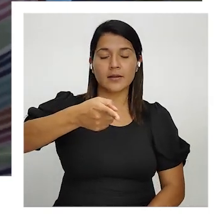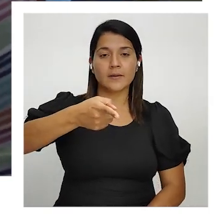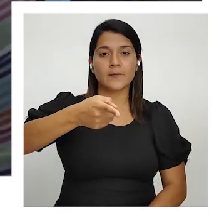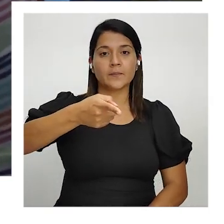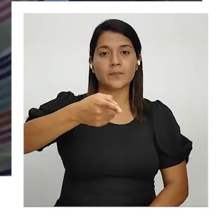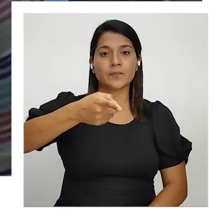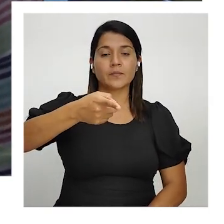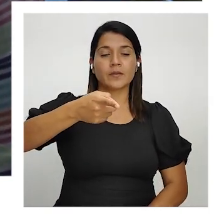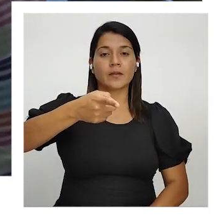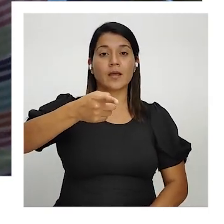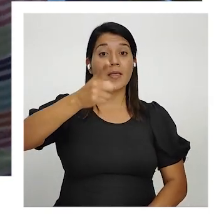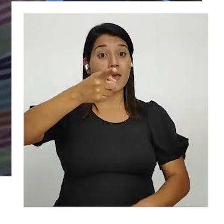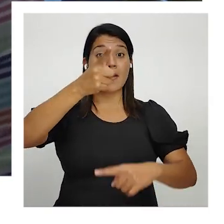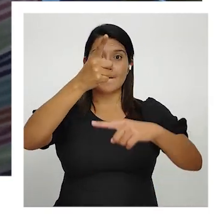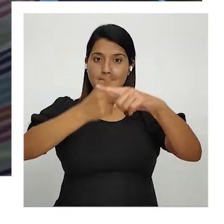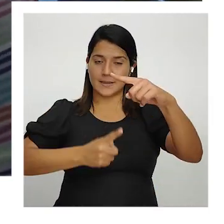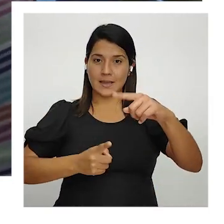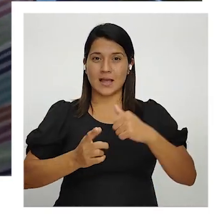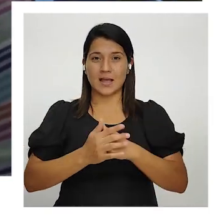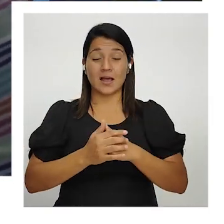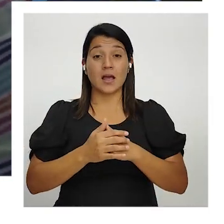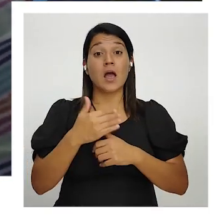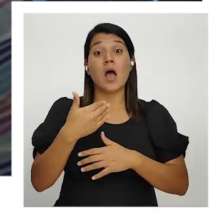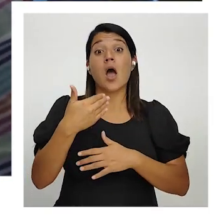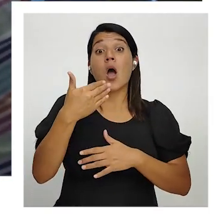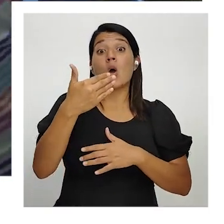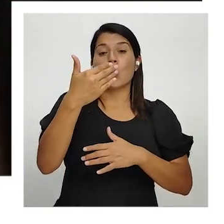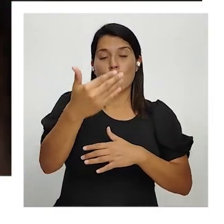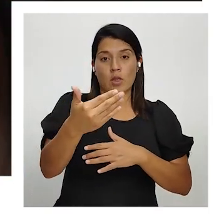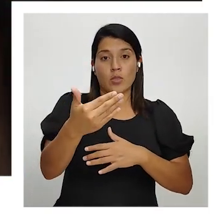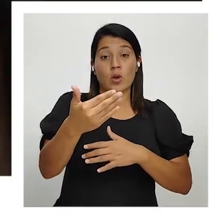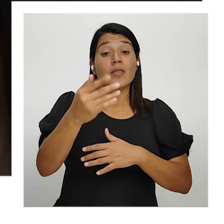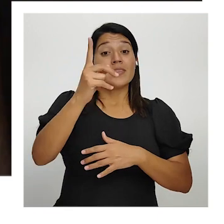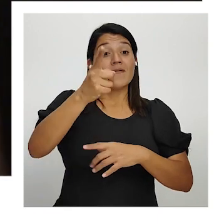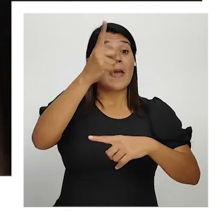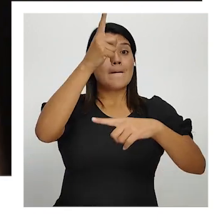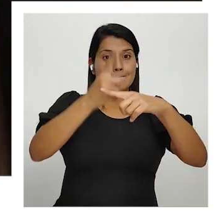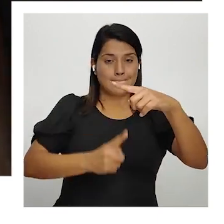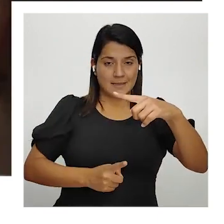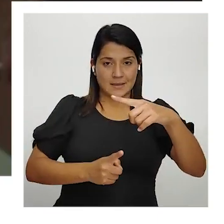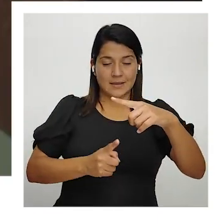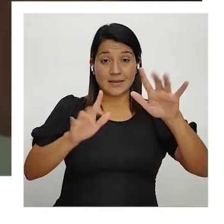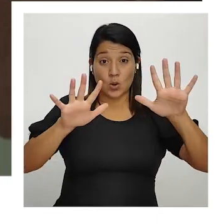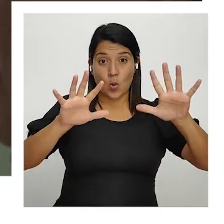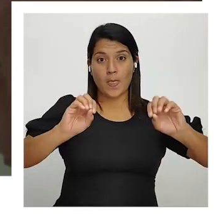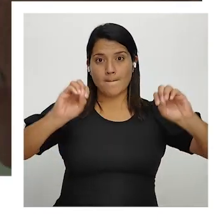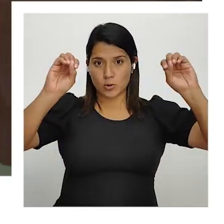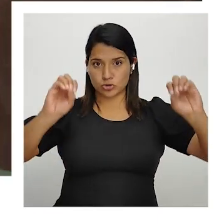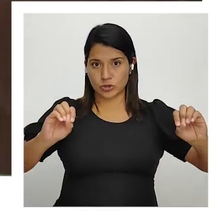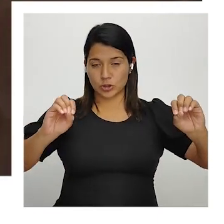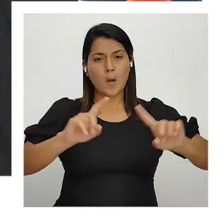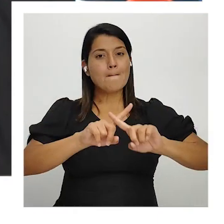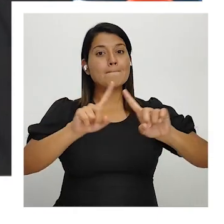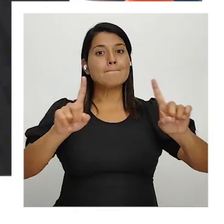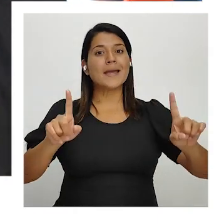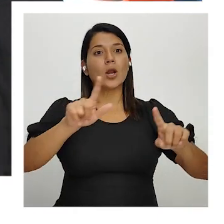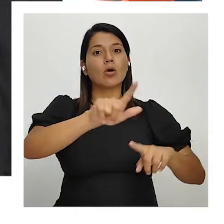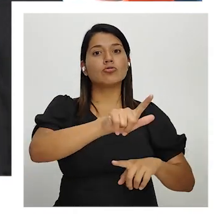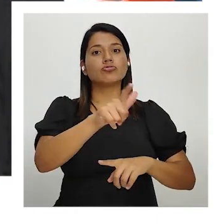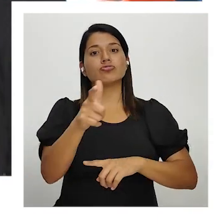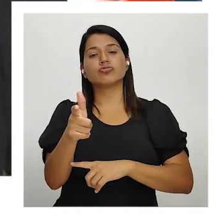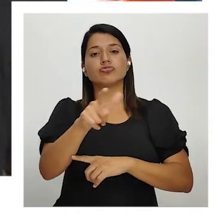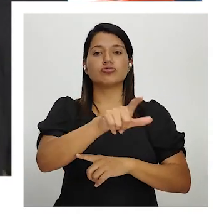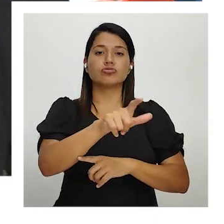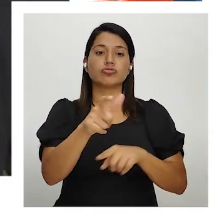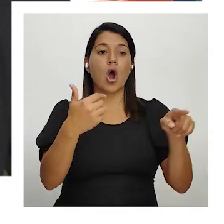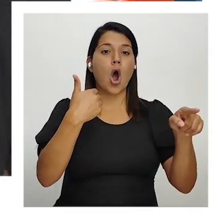la mitad. Cuando se pasó de la cuota a la paridad, tiene que ser la mitad, pero como un zipper, como una cremallera,